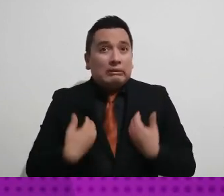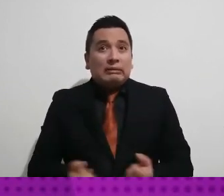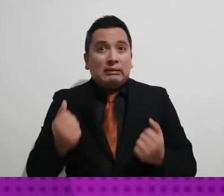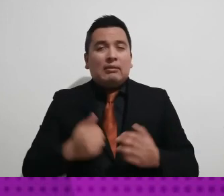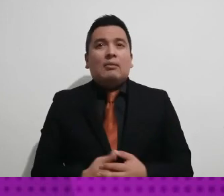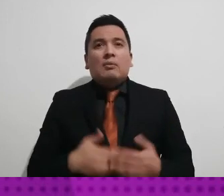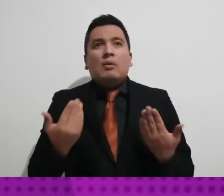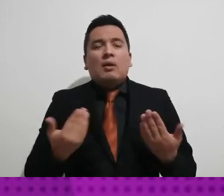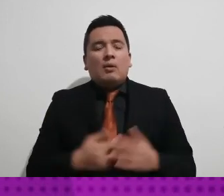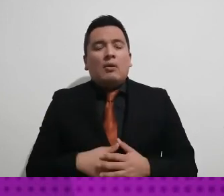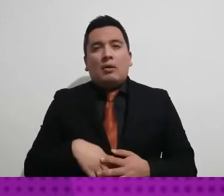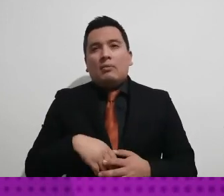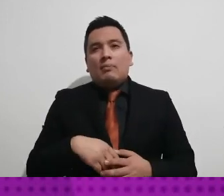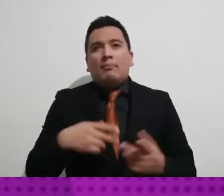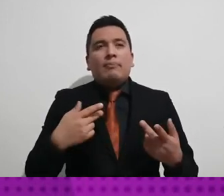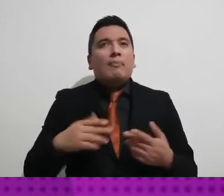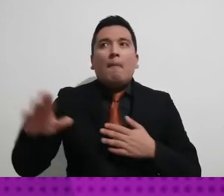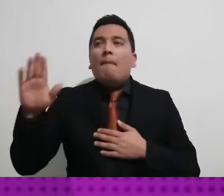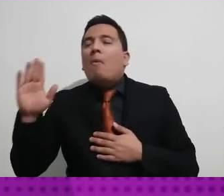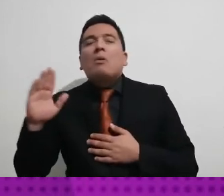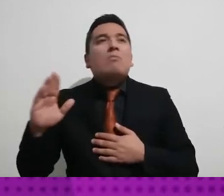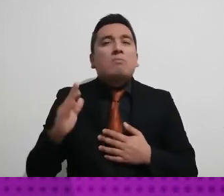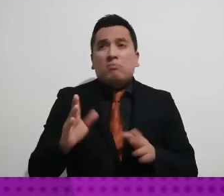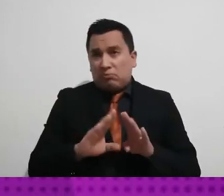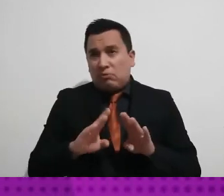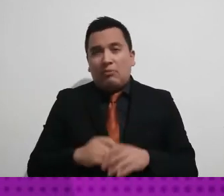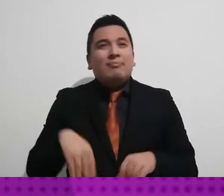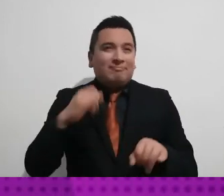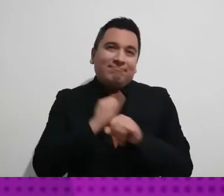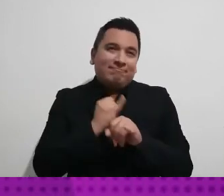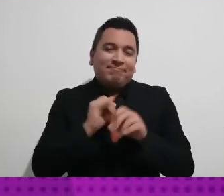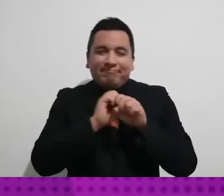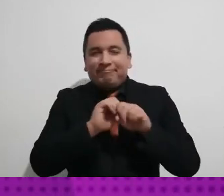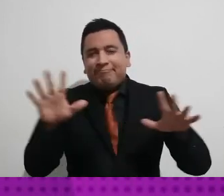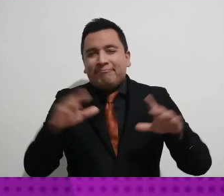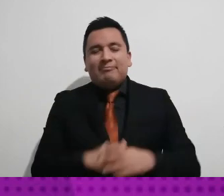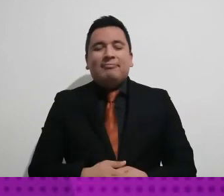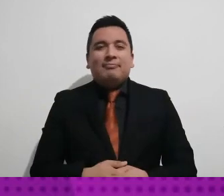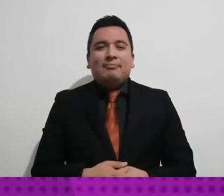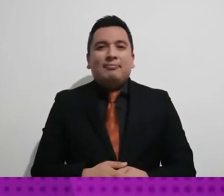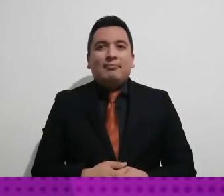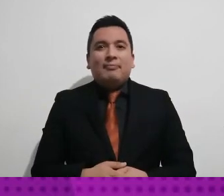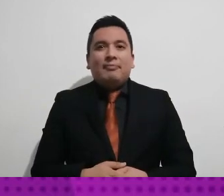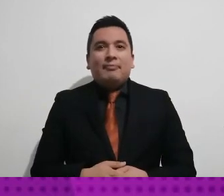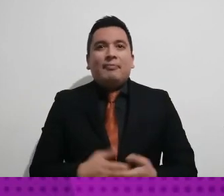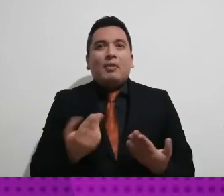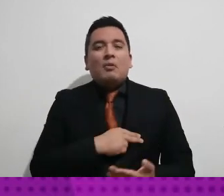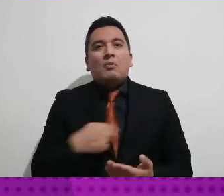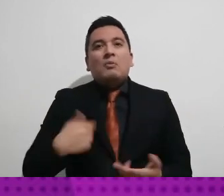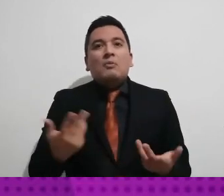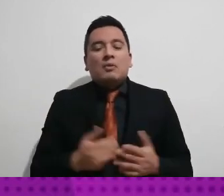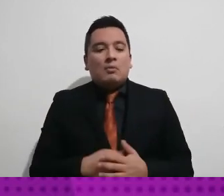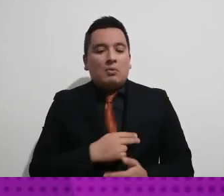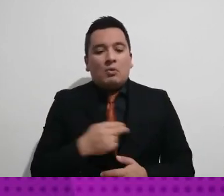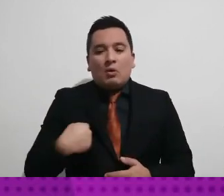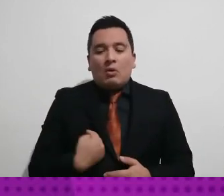nosotros entendimos que ahora pues las campañas electorales iban a ser a través de redes sociales y de medios digitales. Entonces lo